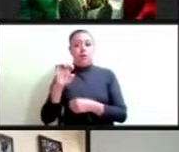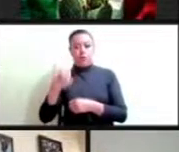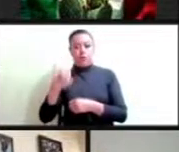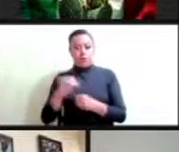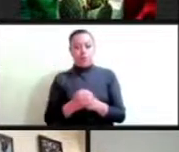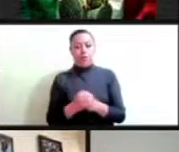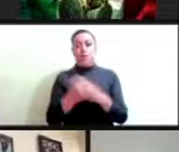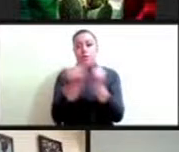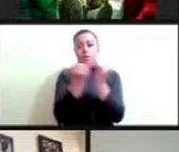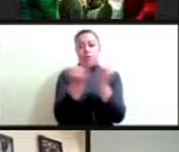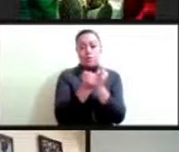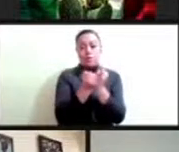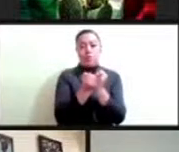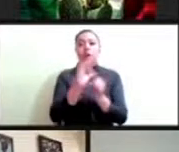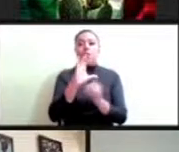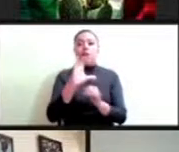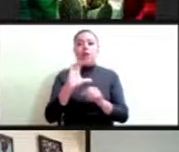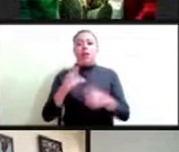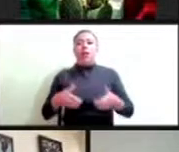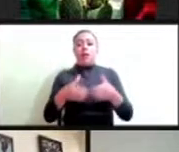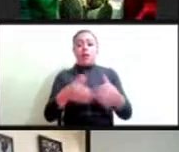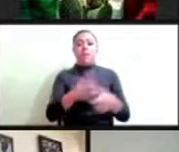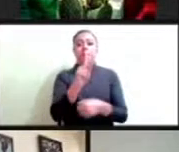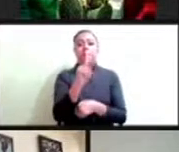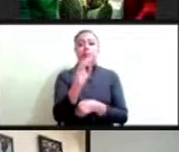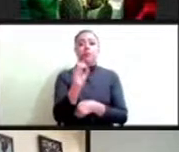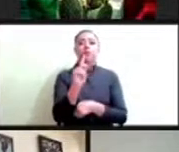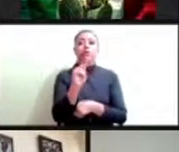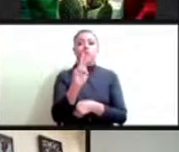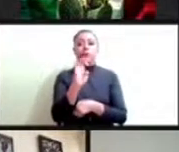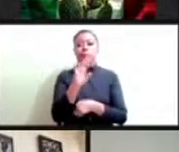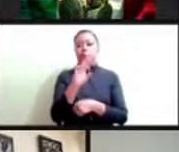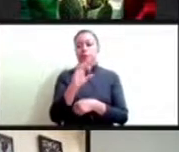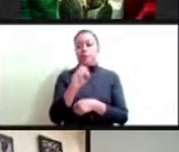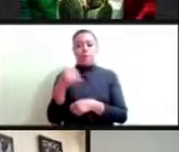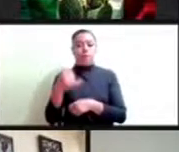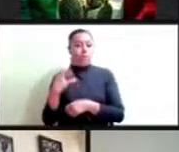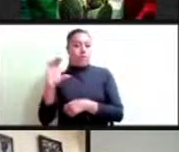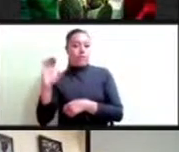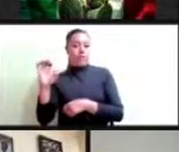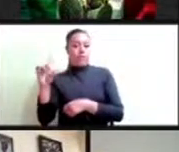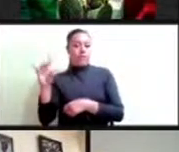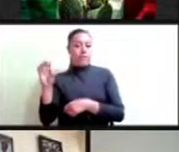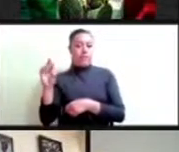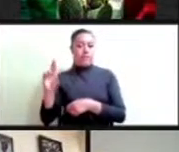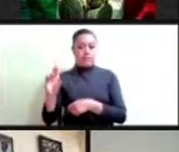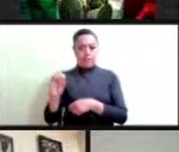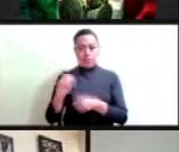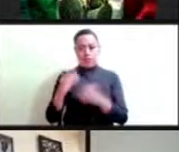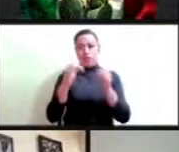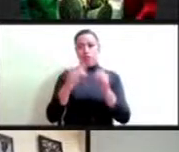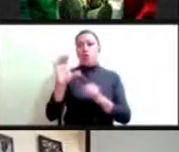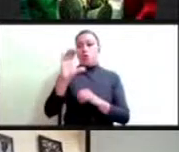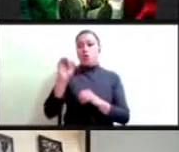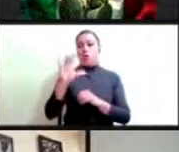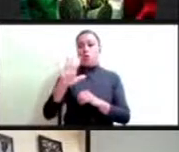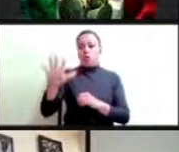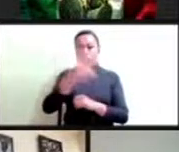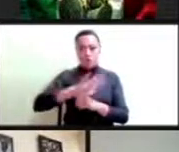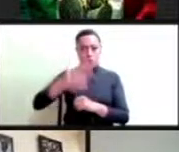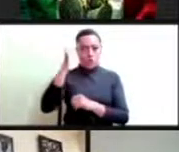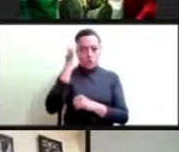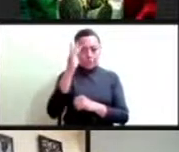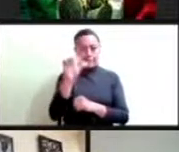Cedros en la colonia San Andrés, en la alcaldía Azcapotzalco, quienes han denunciado la comisión de hechos delictivos en